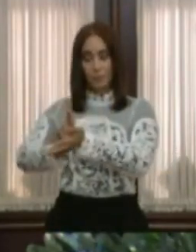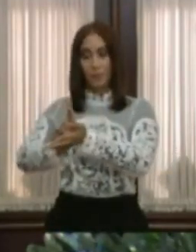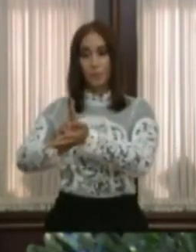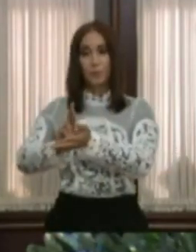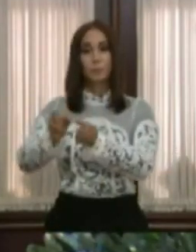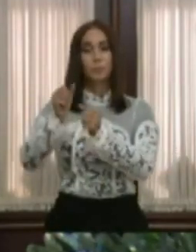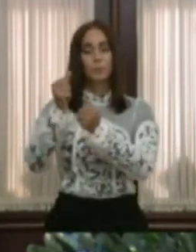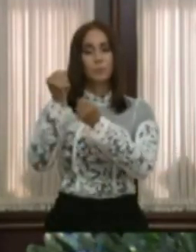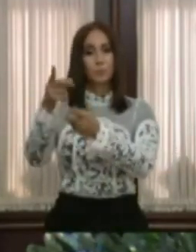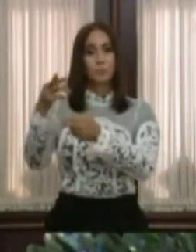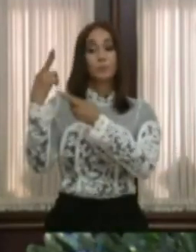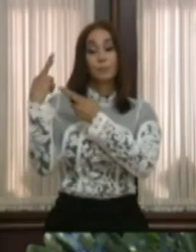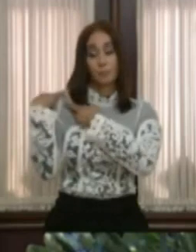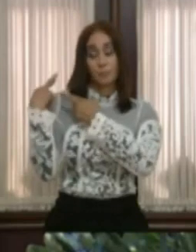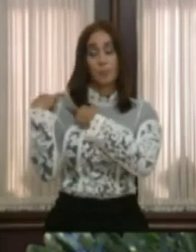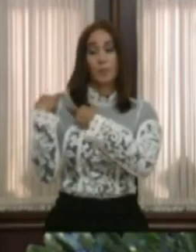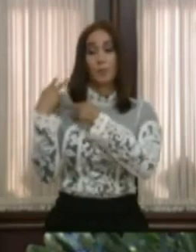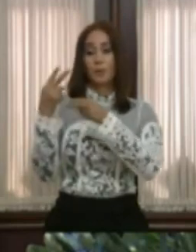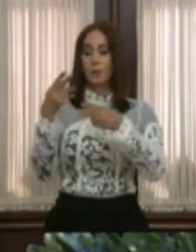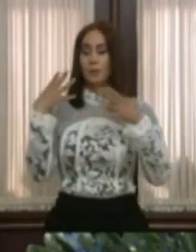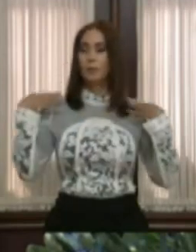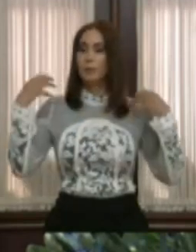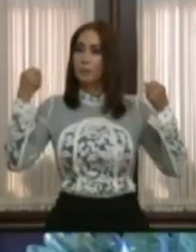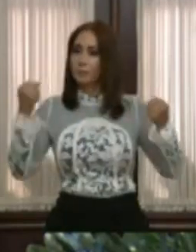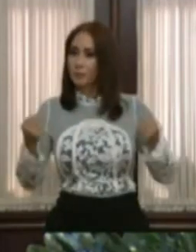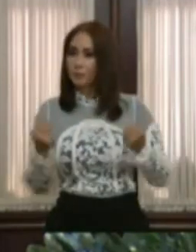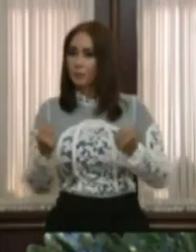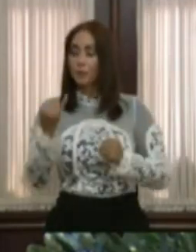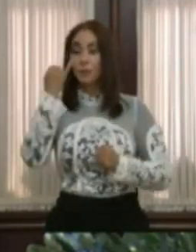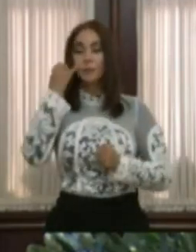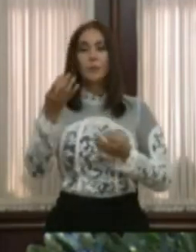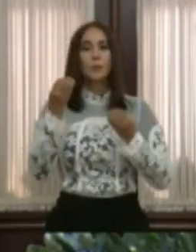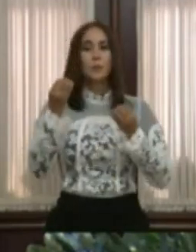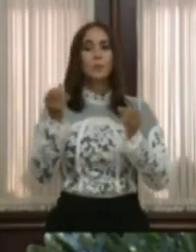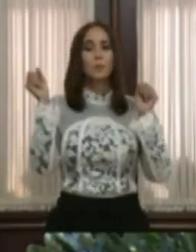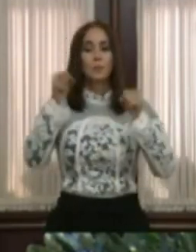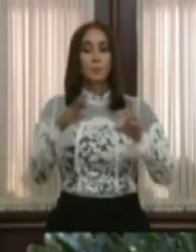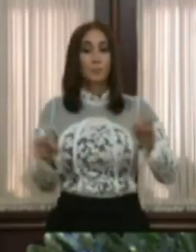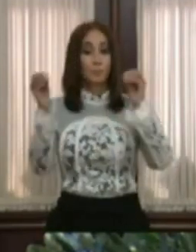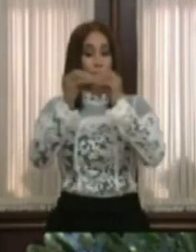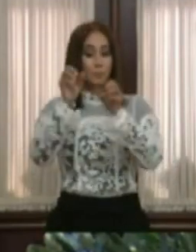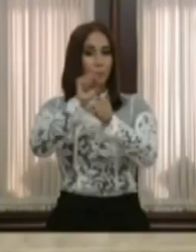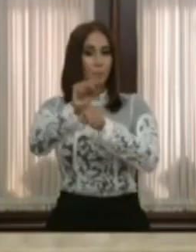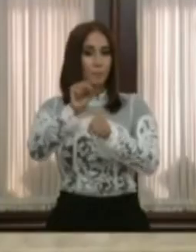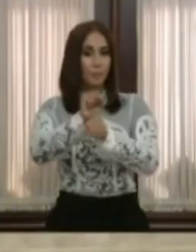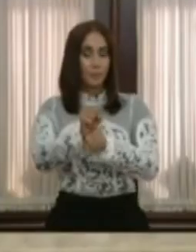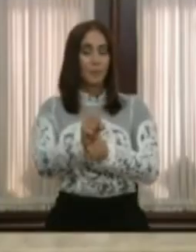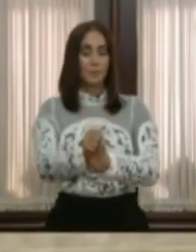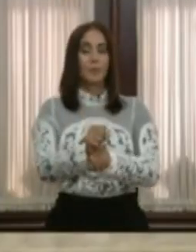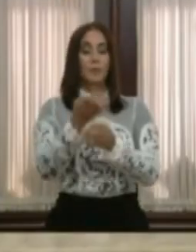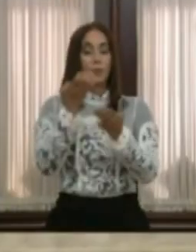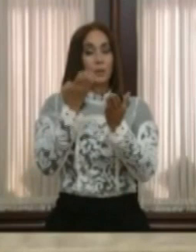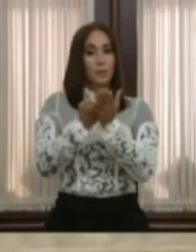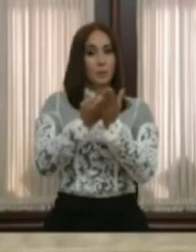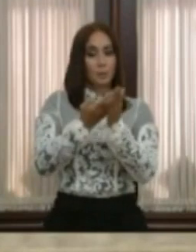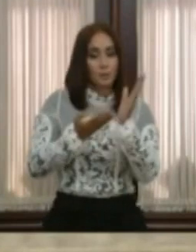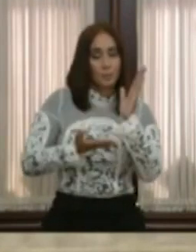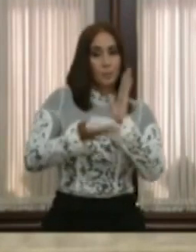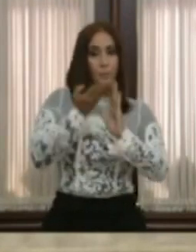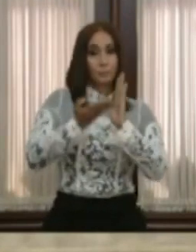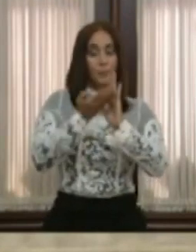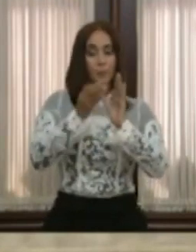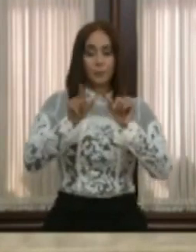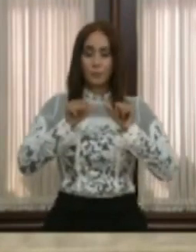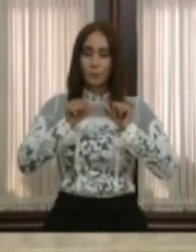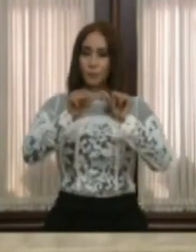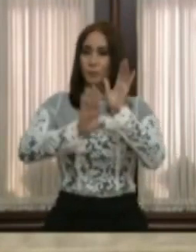la salud, maximice el potencial de creación de empleos y crecimiento económico y que promueva que el sector se siga